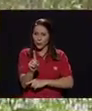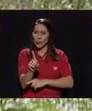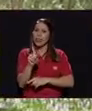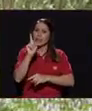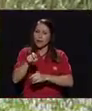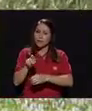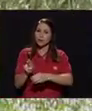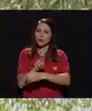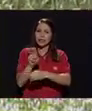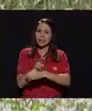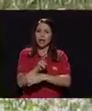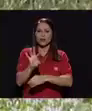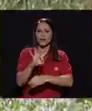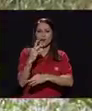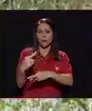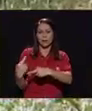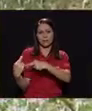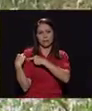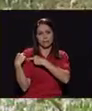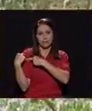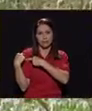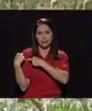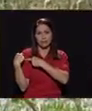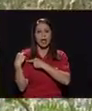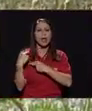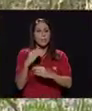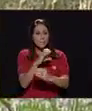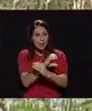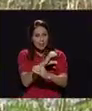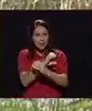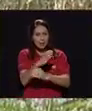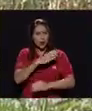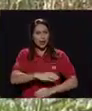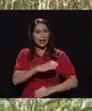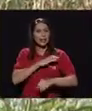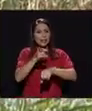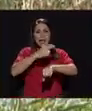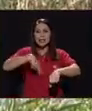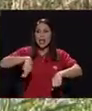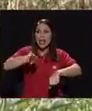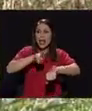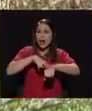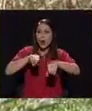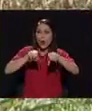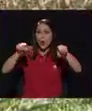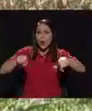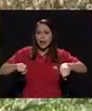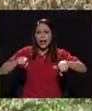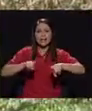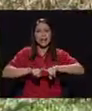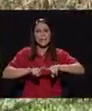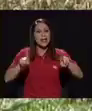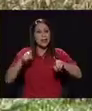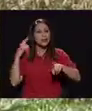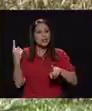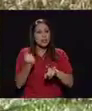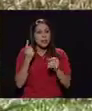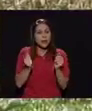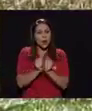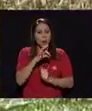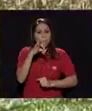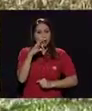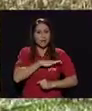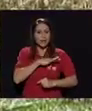utilizarlos responsablemente, ¿verdad? Manteniendo las características ecológicas de los humedales, pero siempre